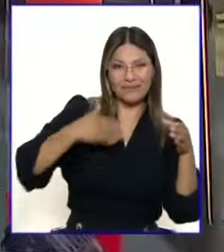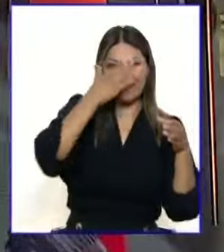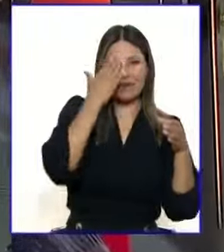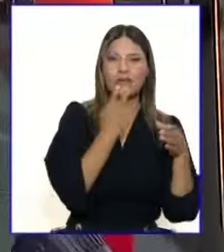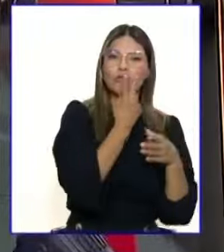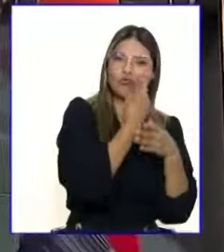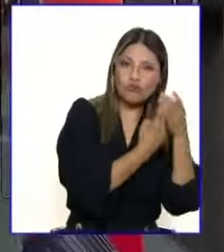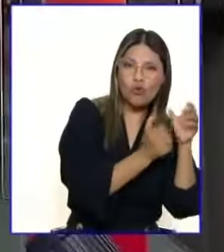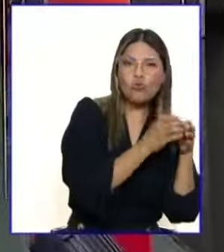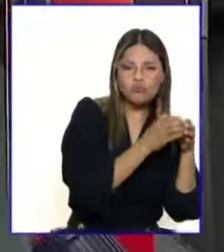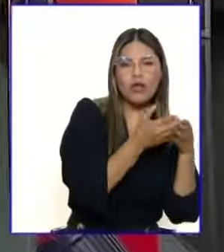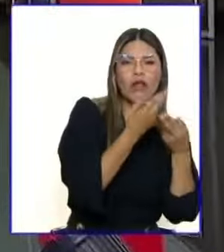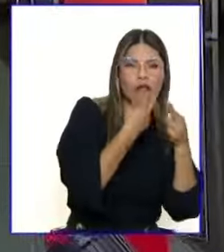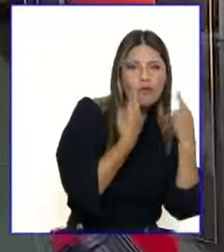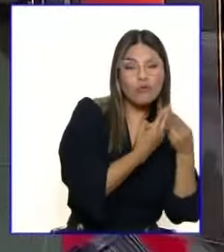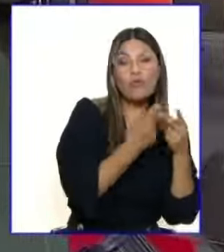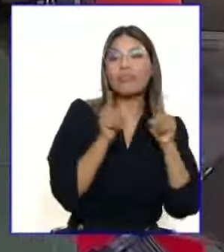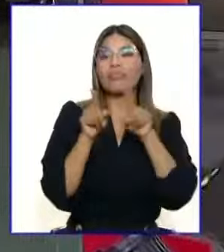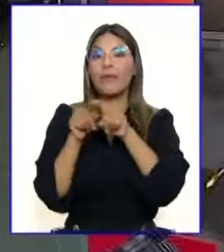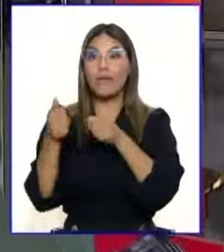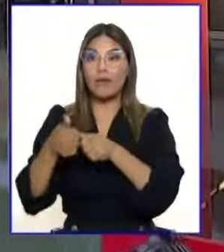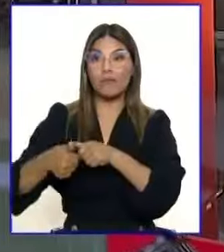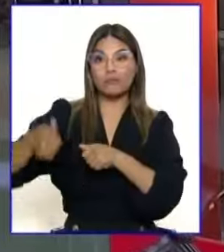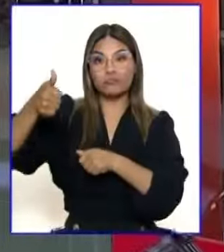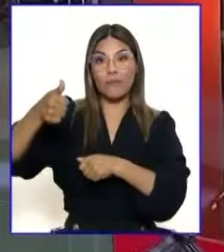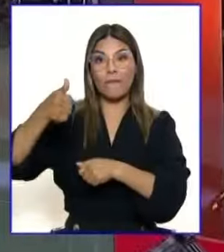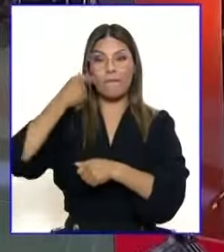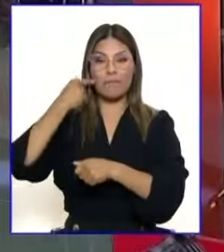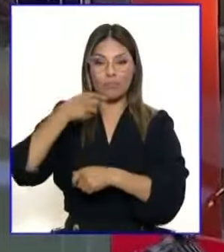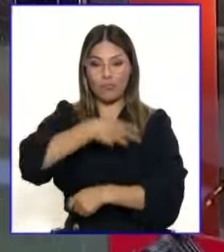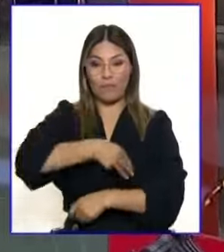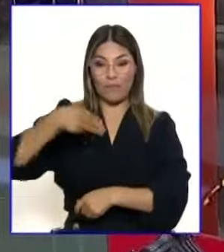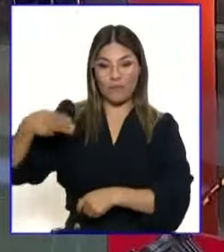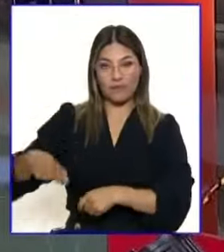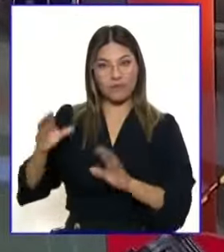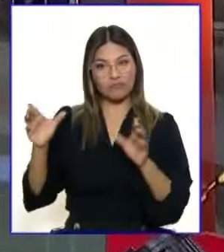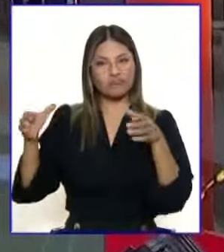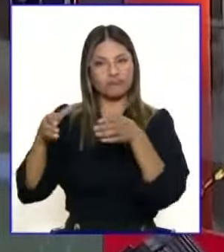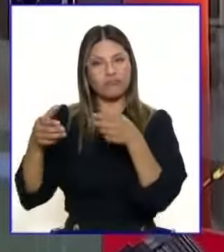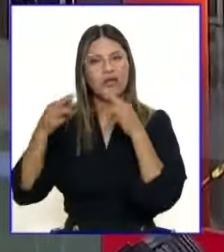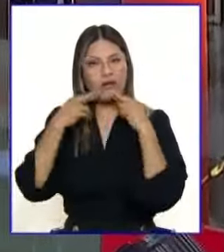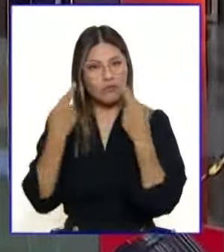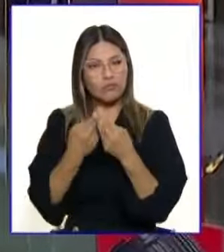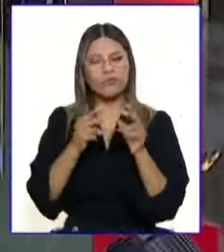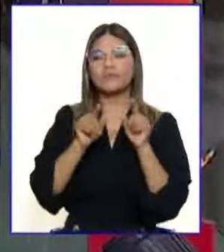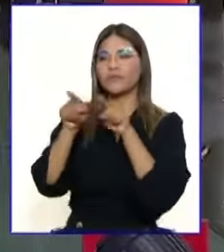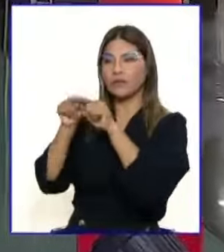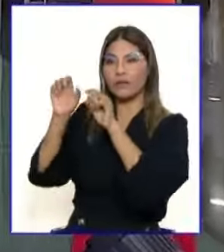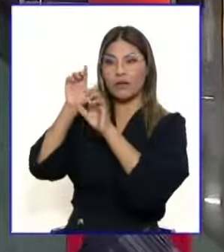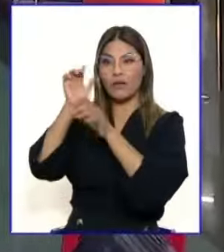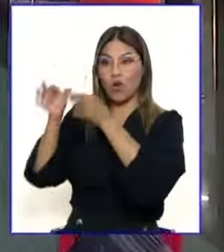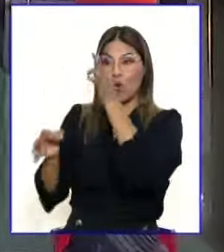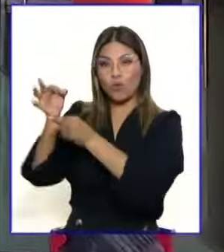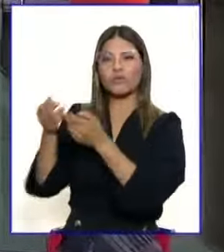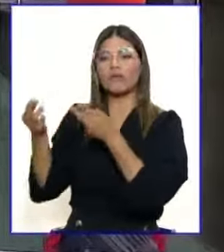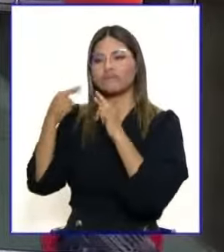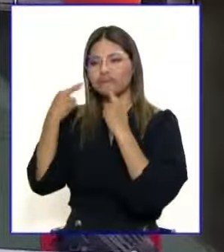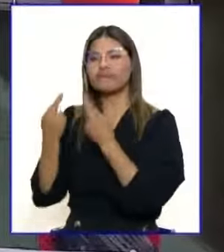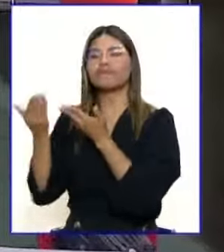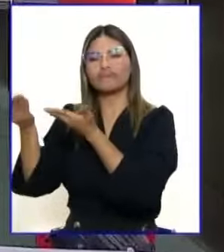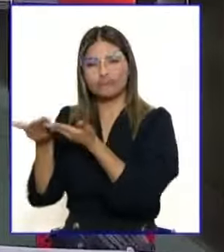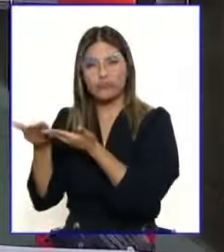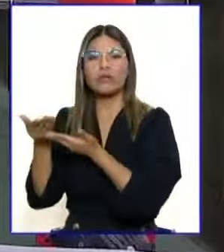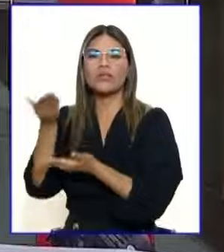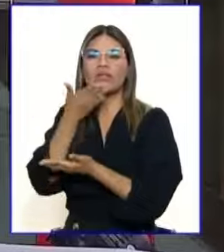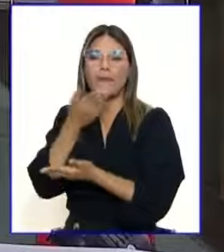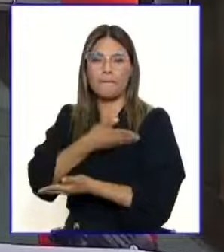con los presidentes del Poder Legislativo y también del Poder Judicial. Y el día de mañana a las 7 de la noche también se va a